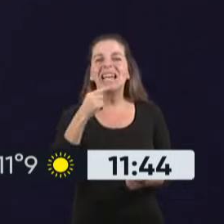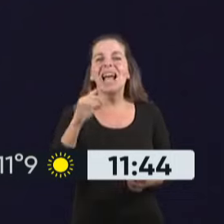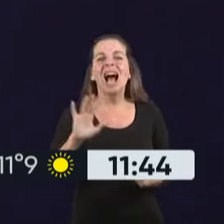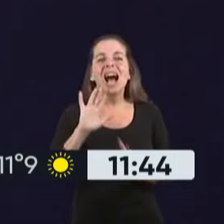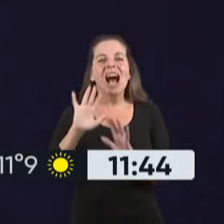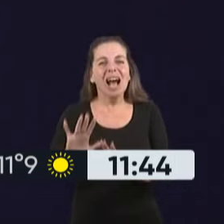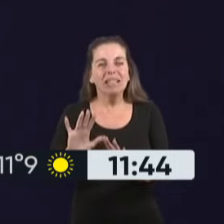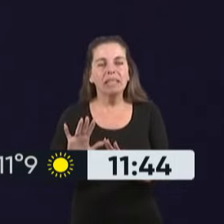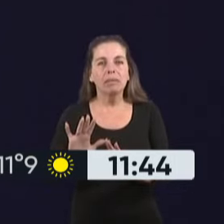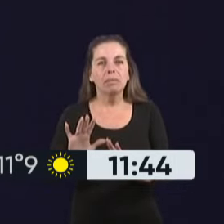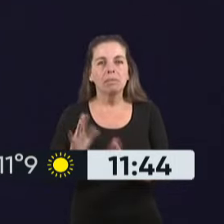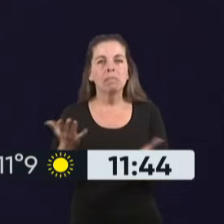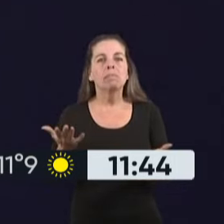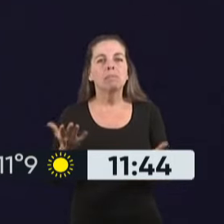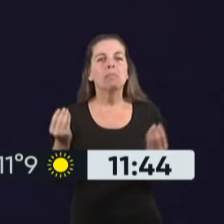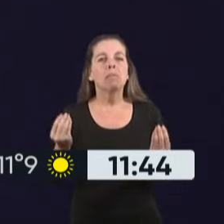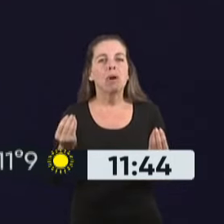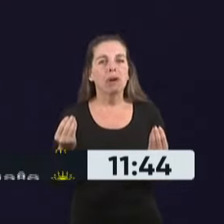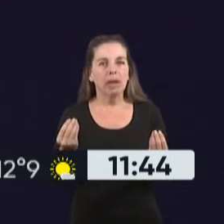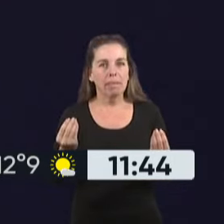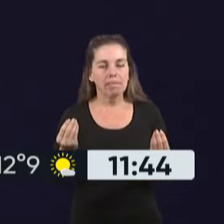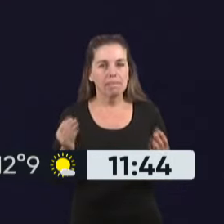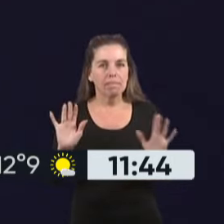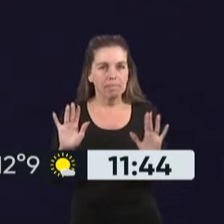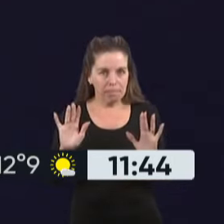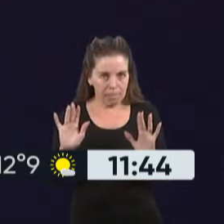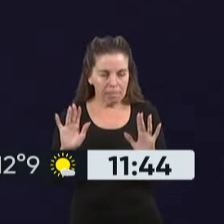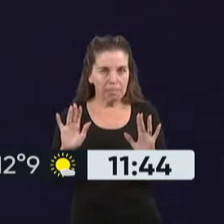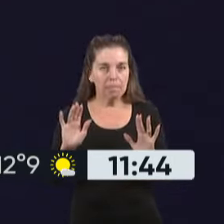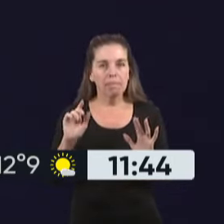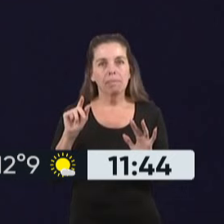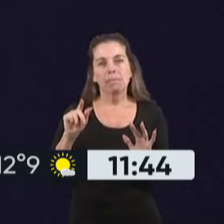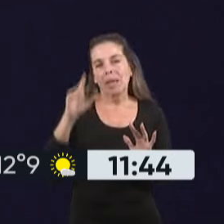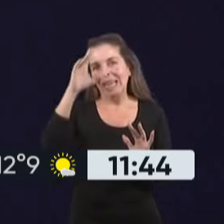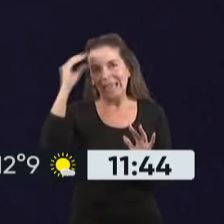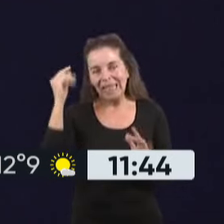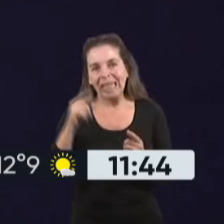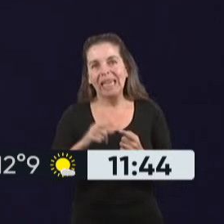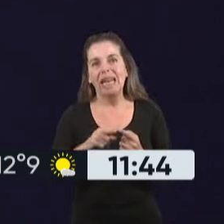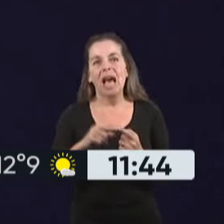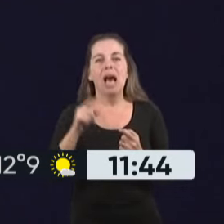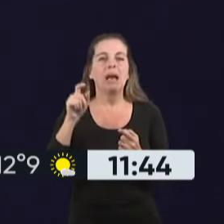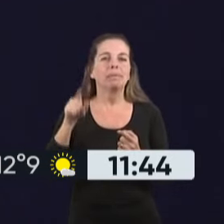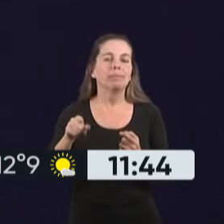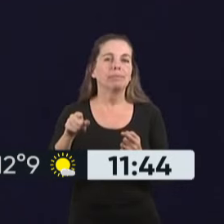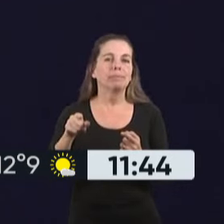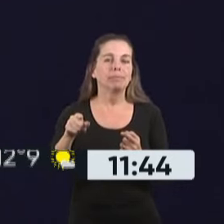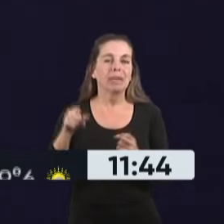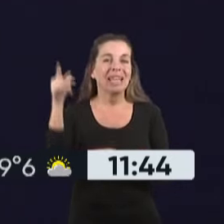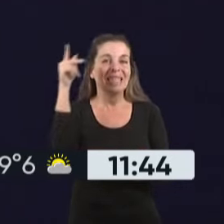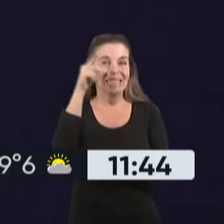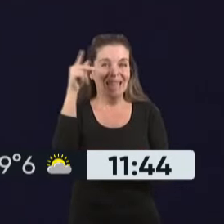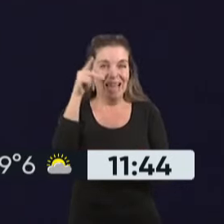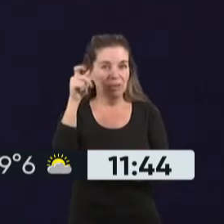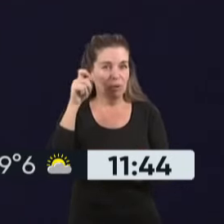porque efectivamente, más allá de que su compañero político y su compañero de la vida, el doctor Néstor